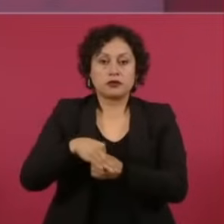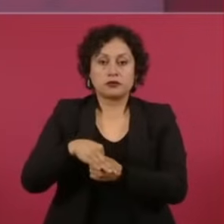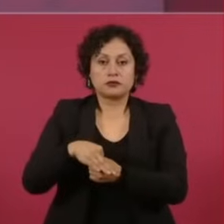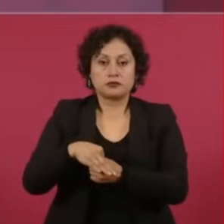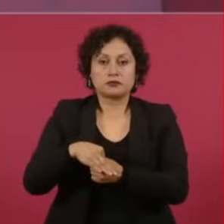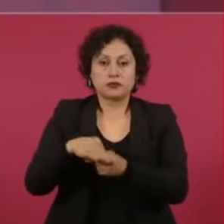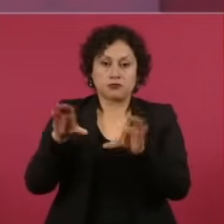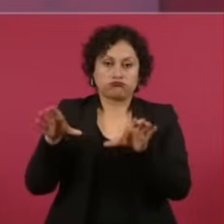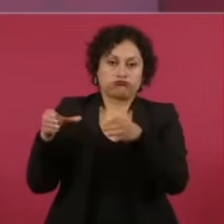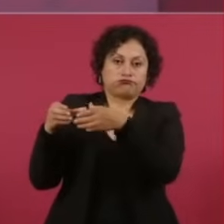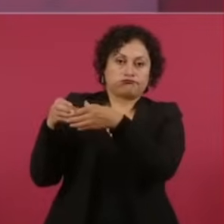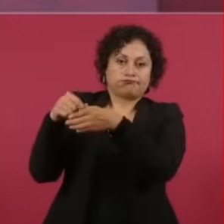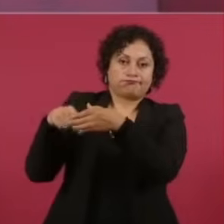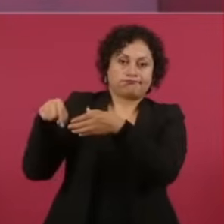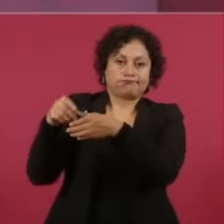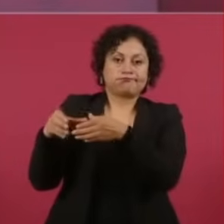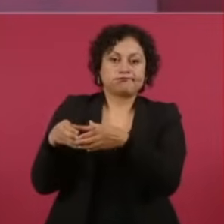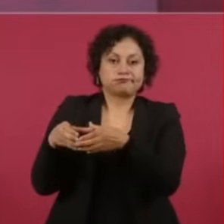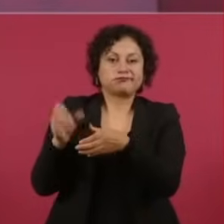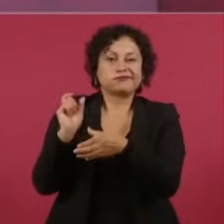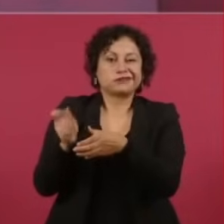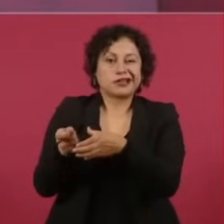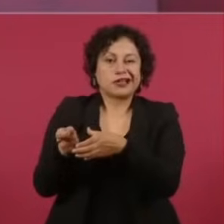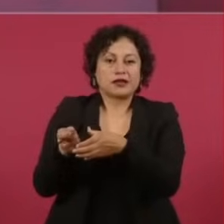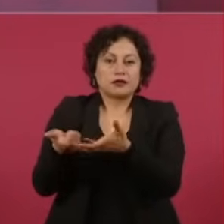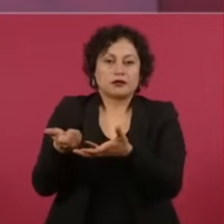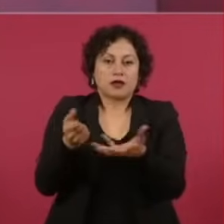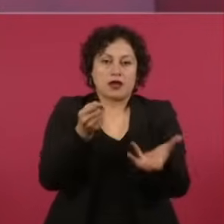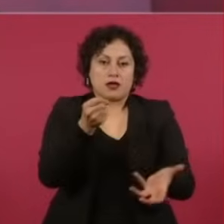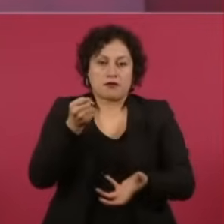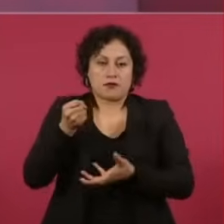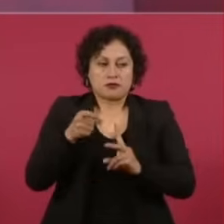que hacer uso del presupuesto y repartirlo entre ellos.